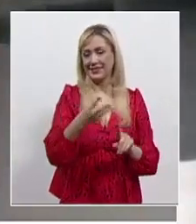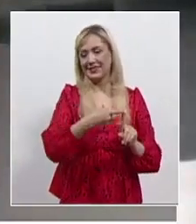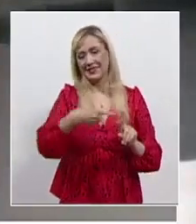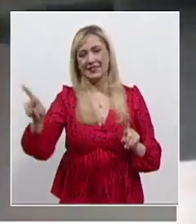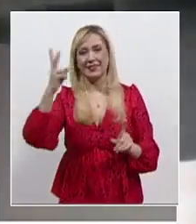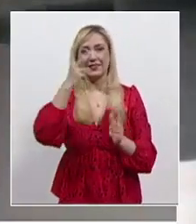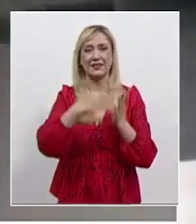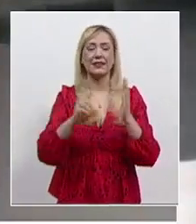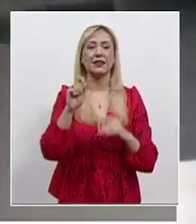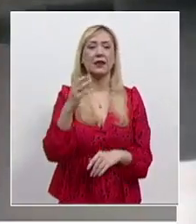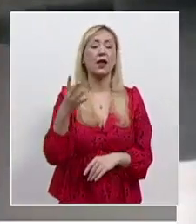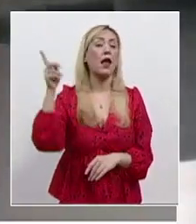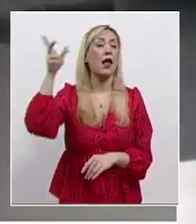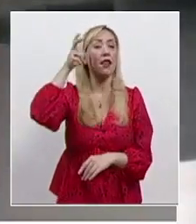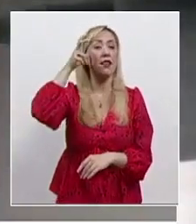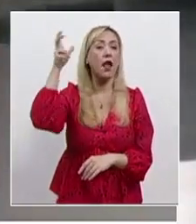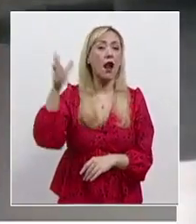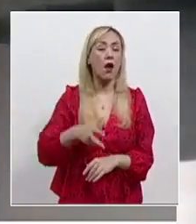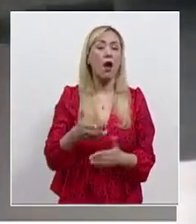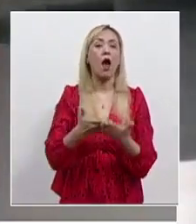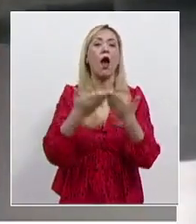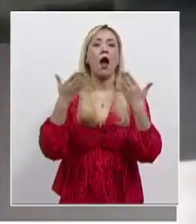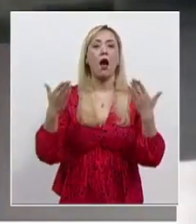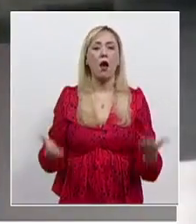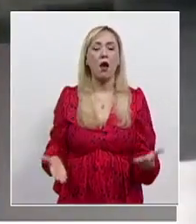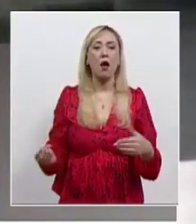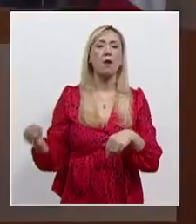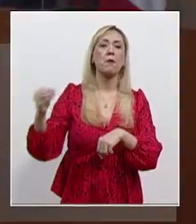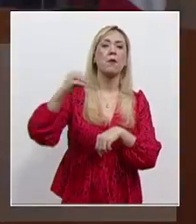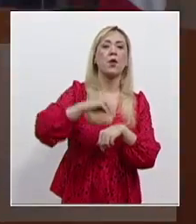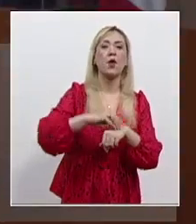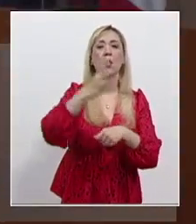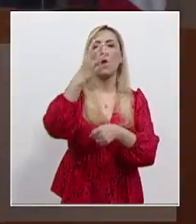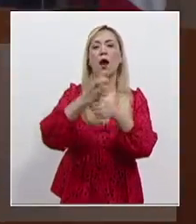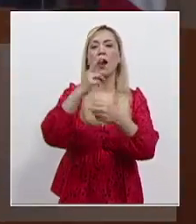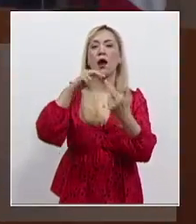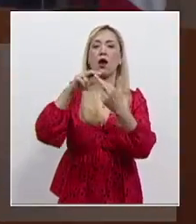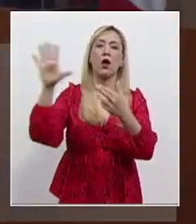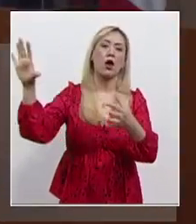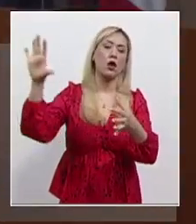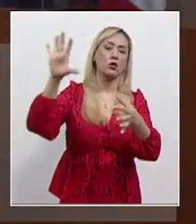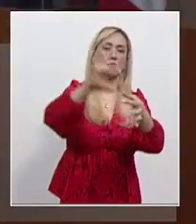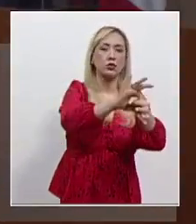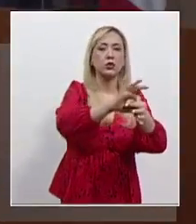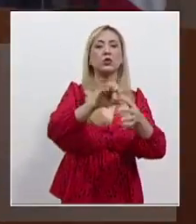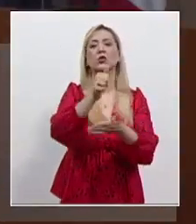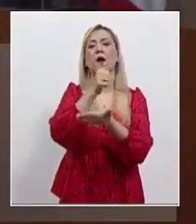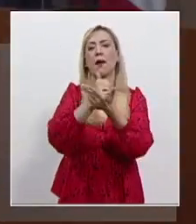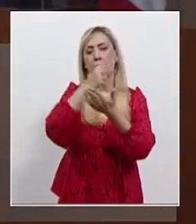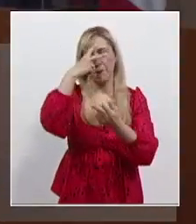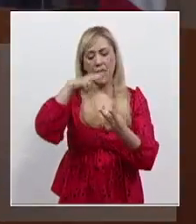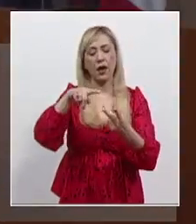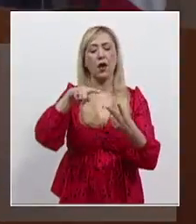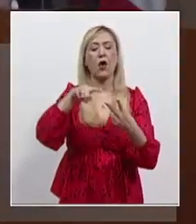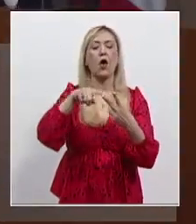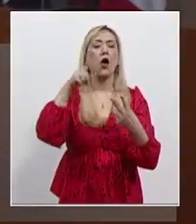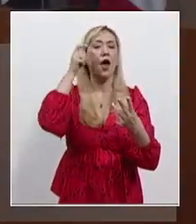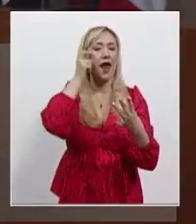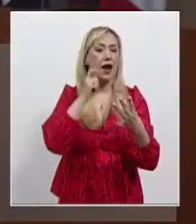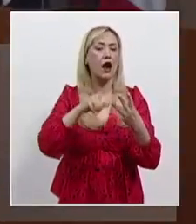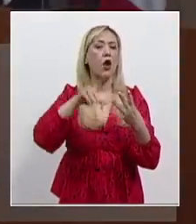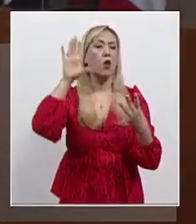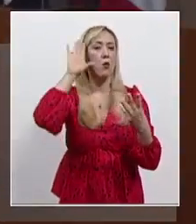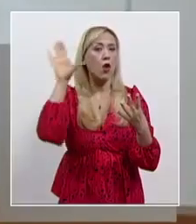2023-2024, el estado de Hidalgo se incorpora a la cuarta circunscripción y se suma a las entidades de Ciudad de México, Guerrero, Morelos, Puebla